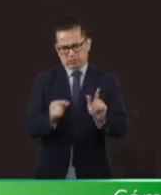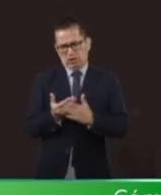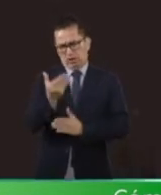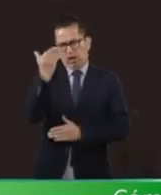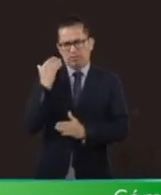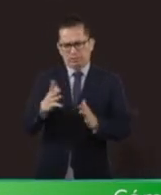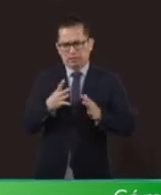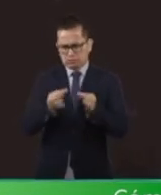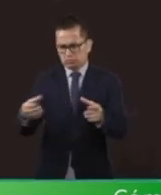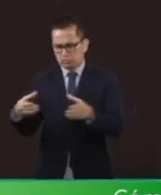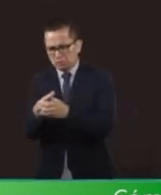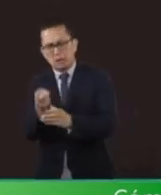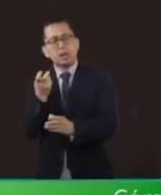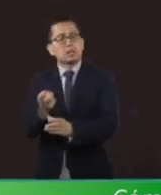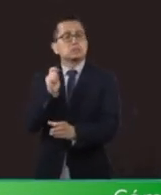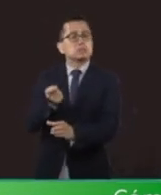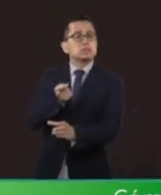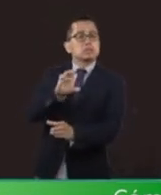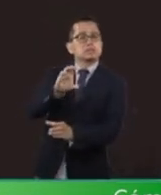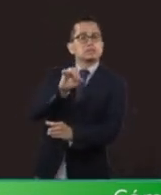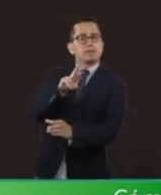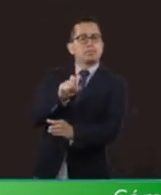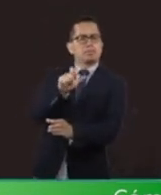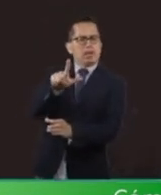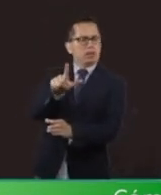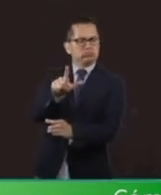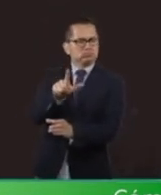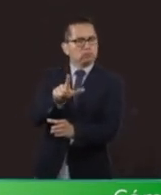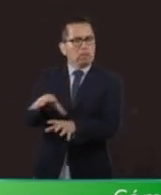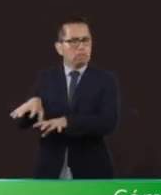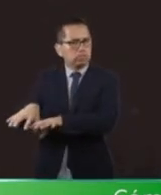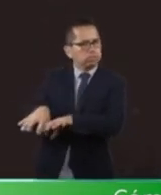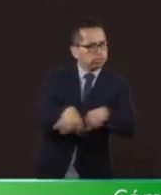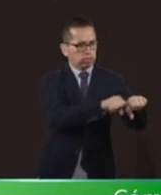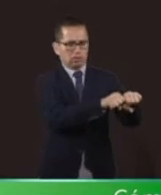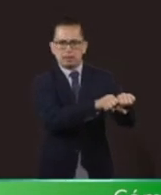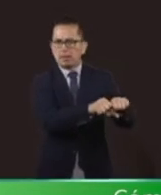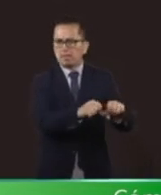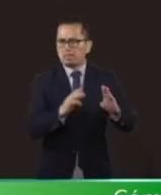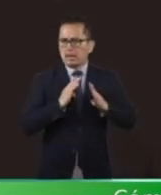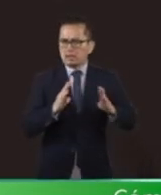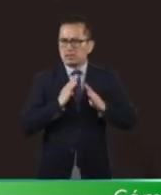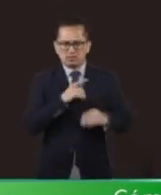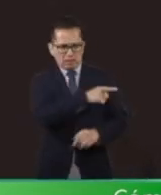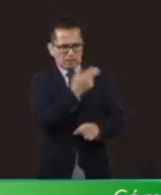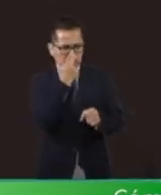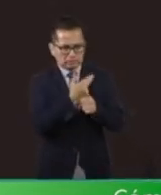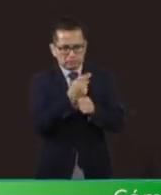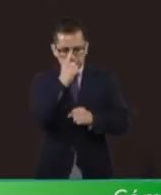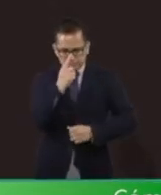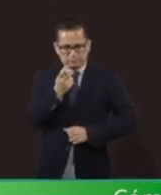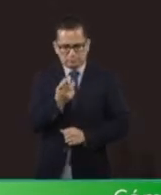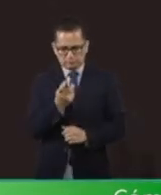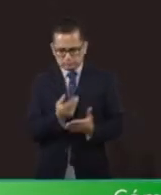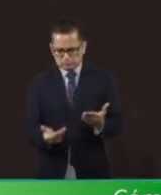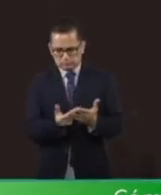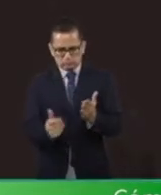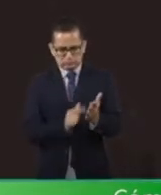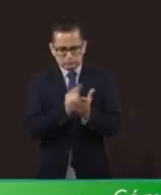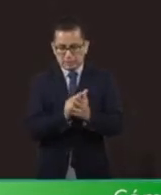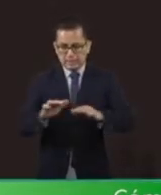civil, ha sido paulatinamente absorbida por la lógica militar. Y esta reforma